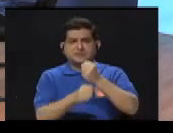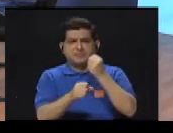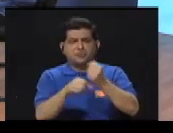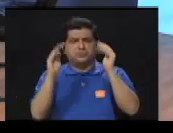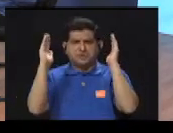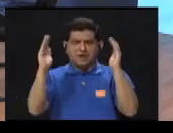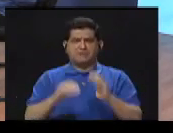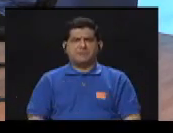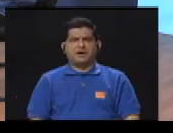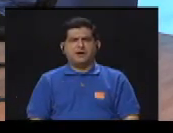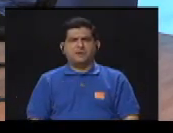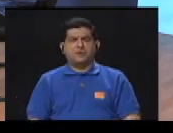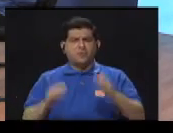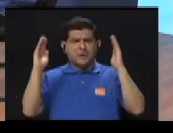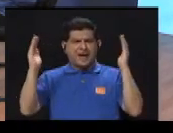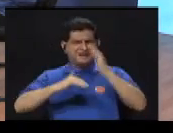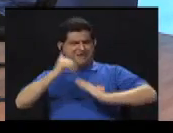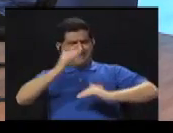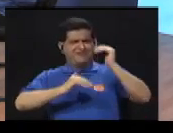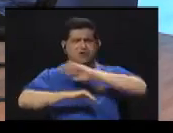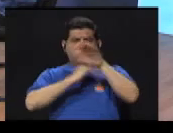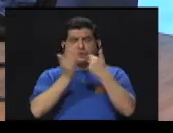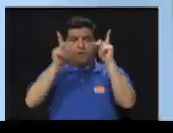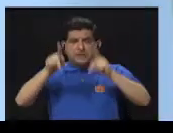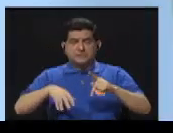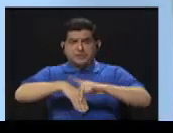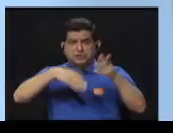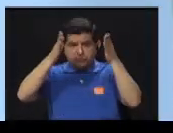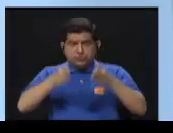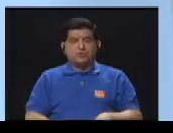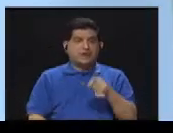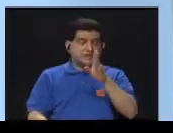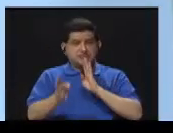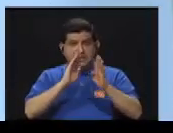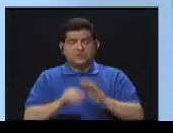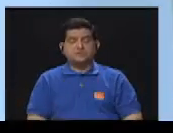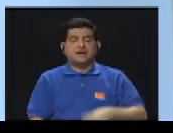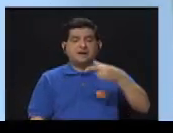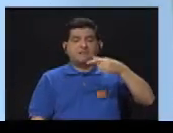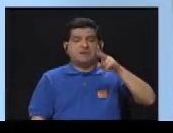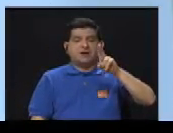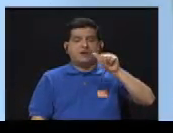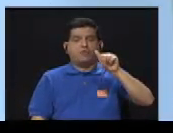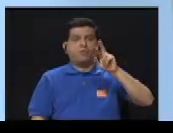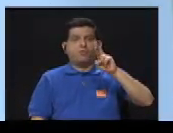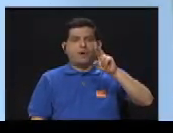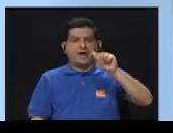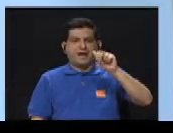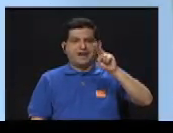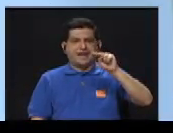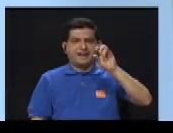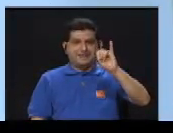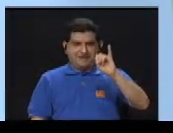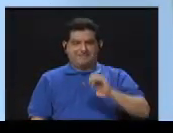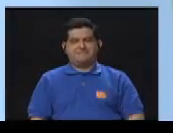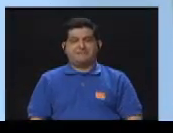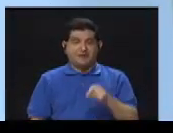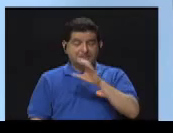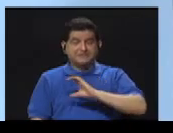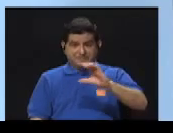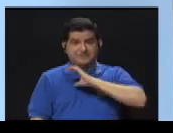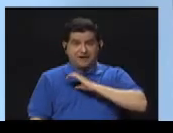obra grande, digamos, una mega construcción, y son todos paraguayos, y entre ellos hablan en guaraní. Así es. Esa particularidad también, que